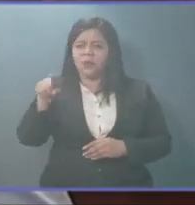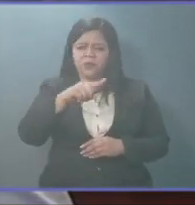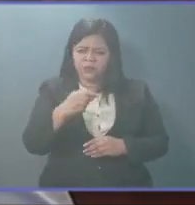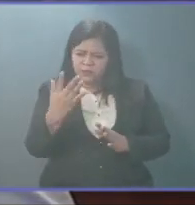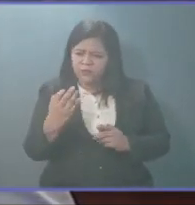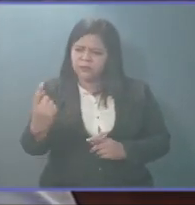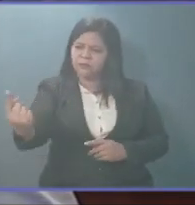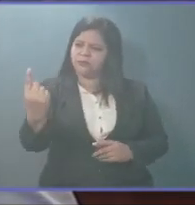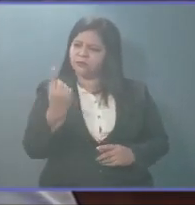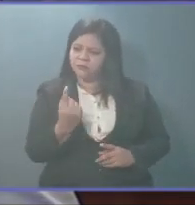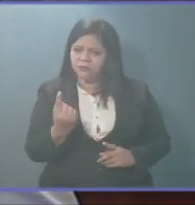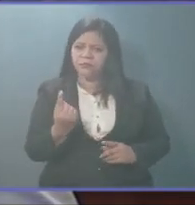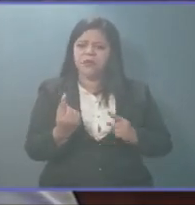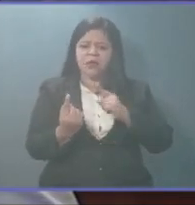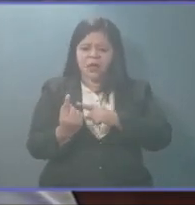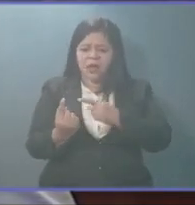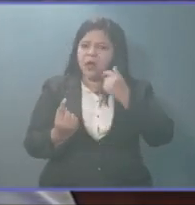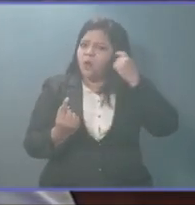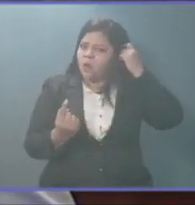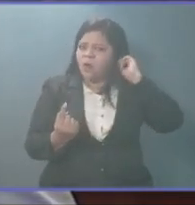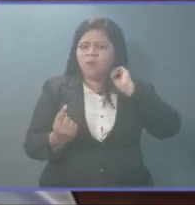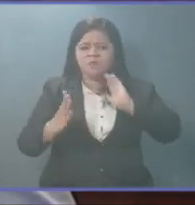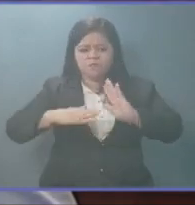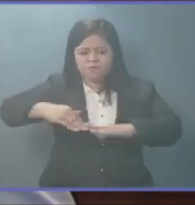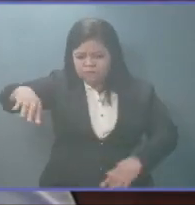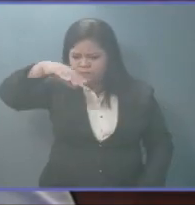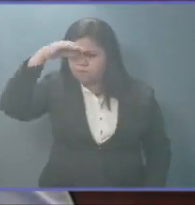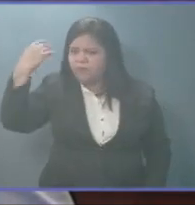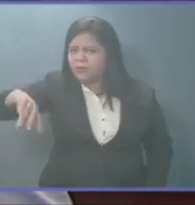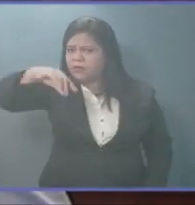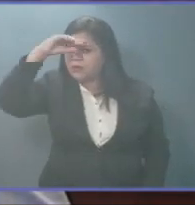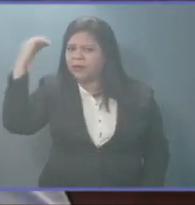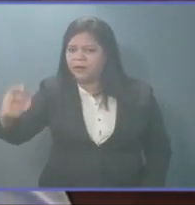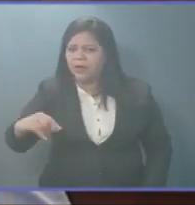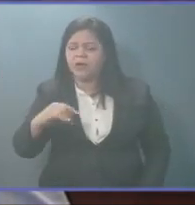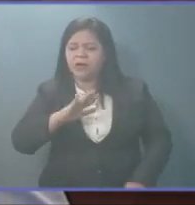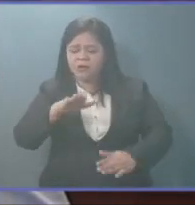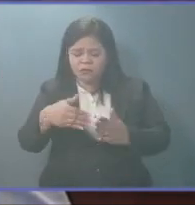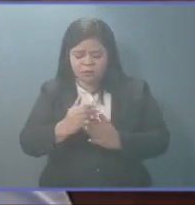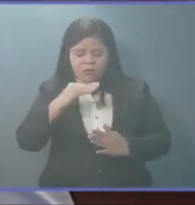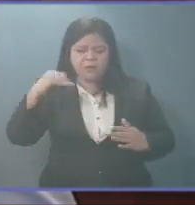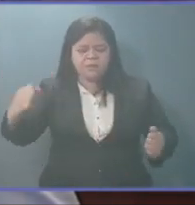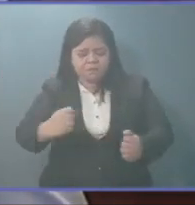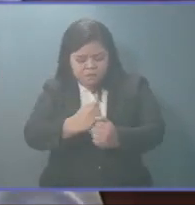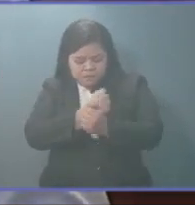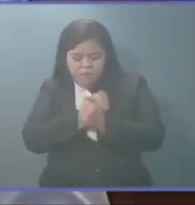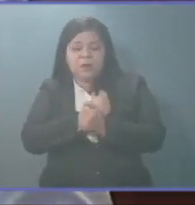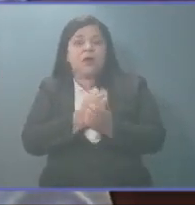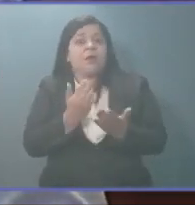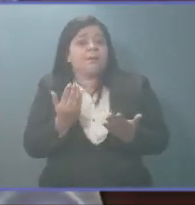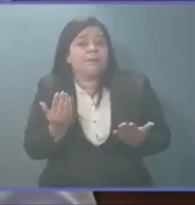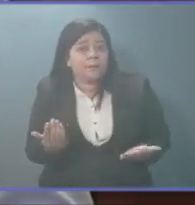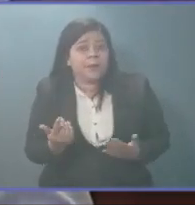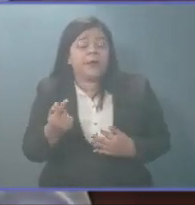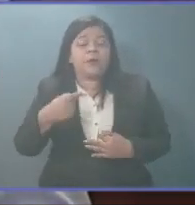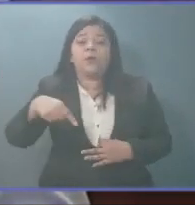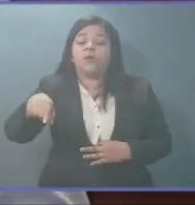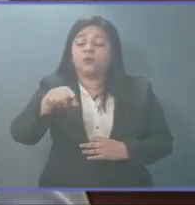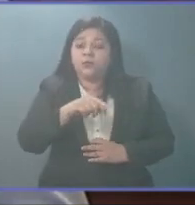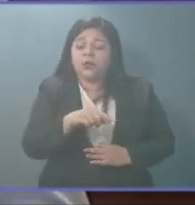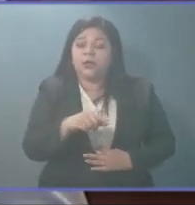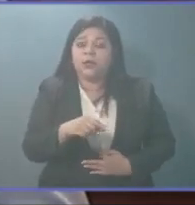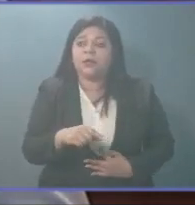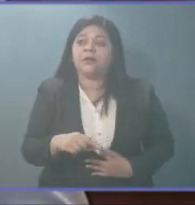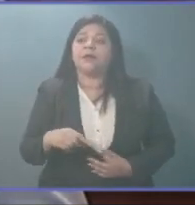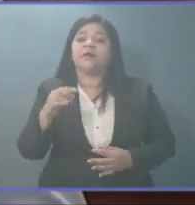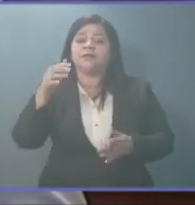interpelando a uno de los ministros más trabajadores y queridos de El Salvador, pero a ustedes, los